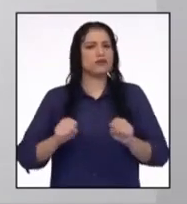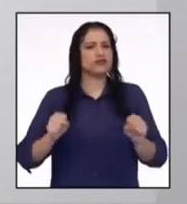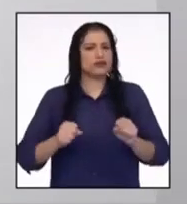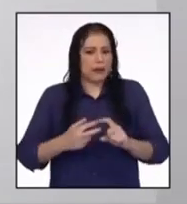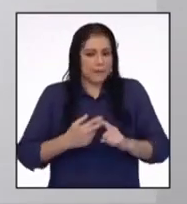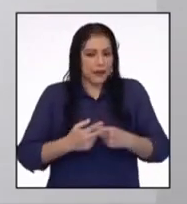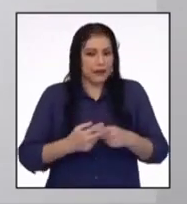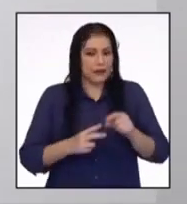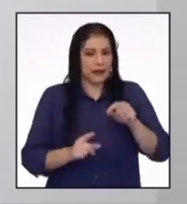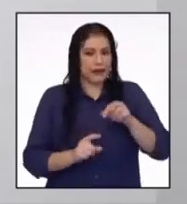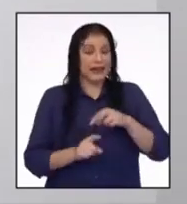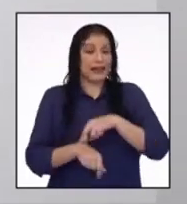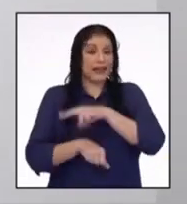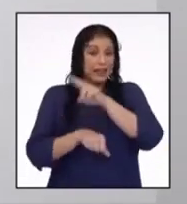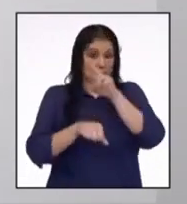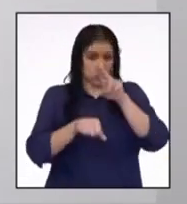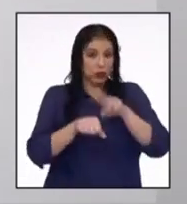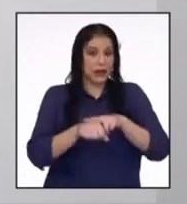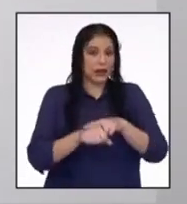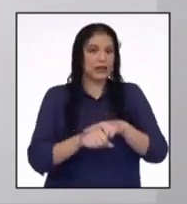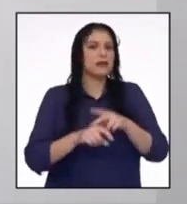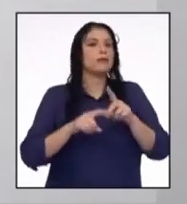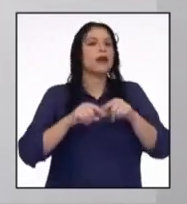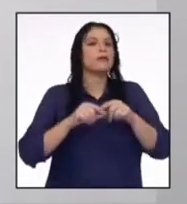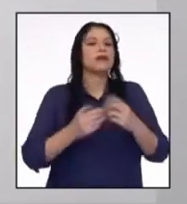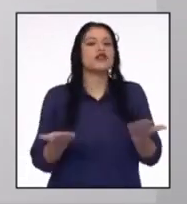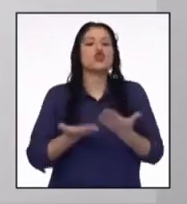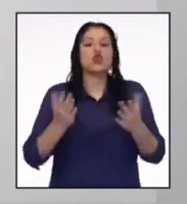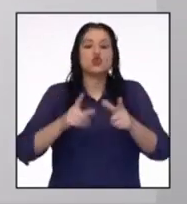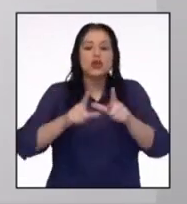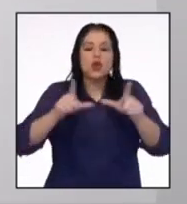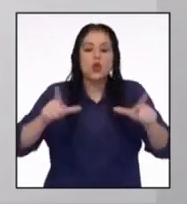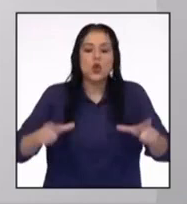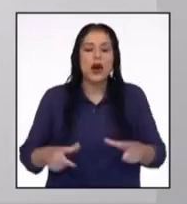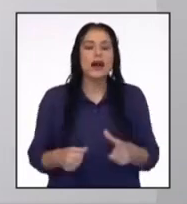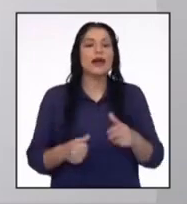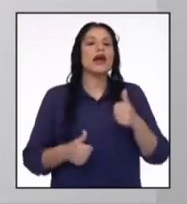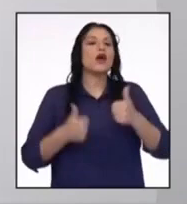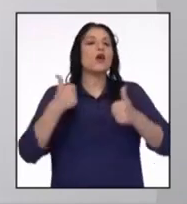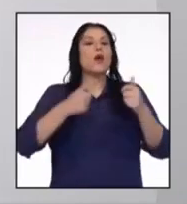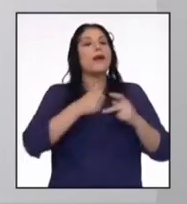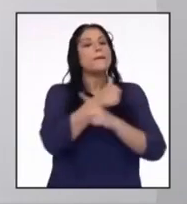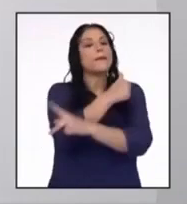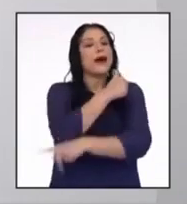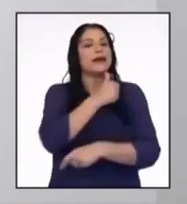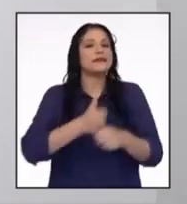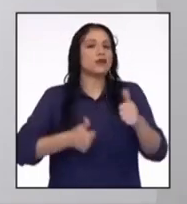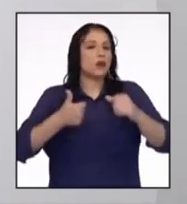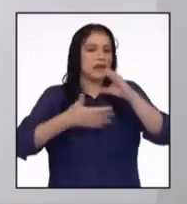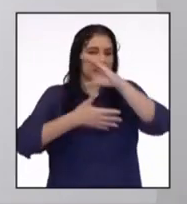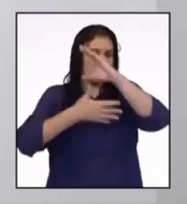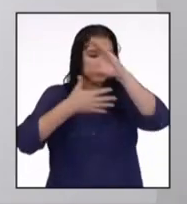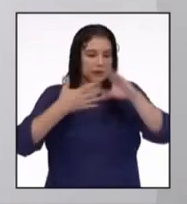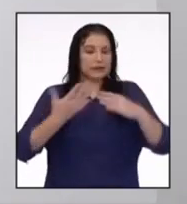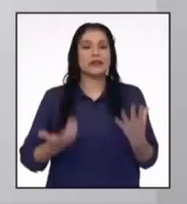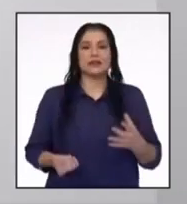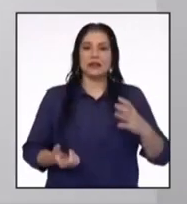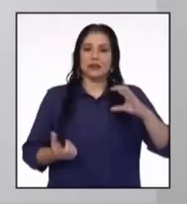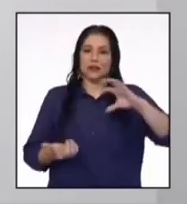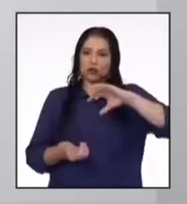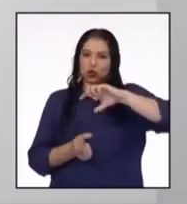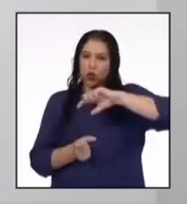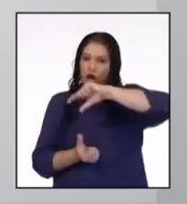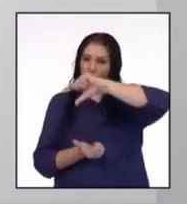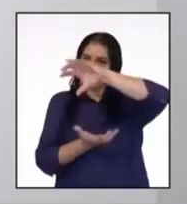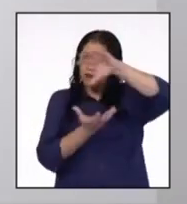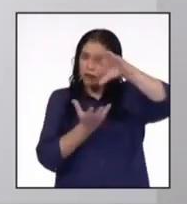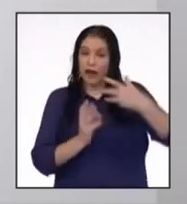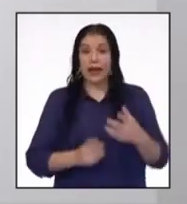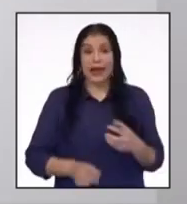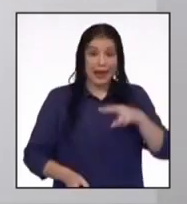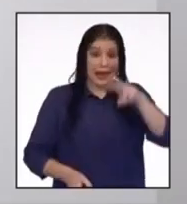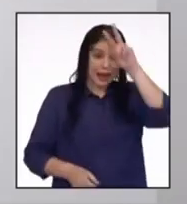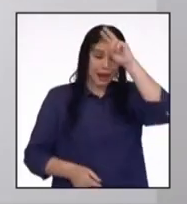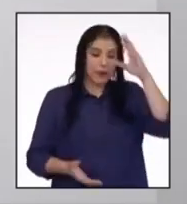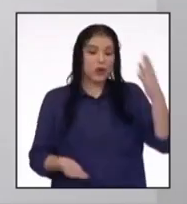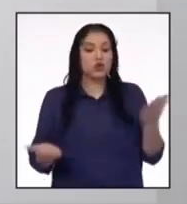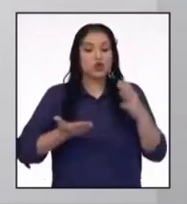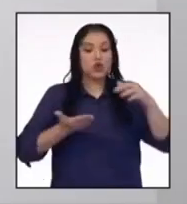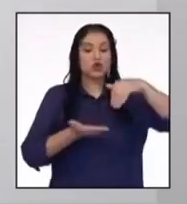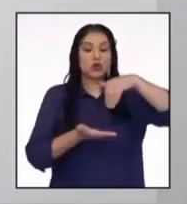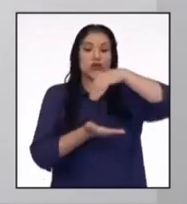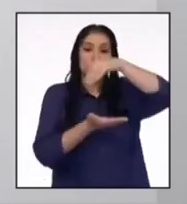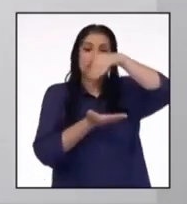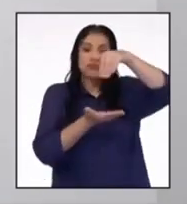origen natural depende de la ubicación del país y sus características geográficas. El Perú está ubicado